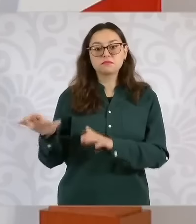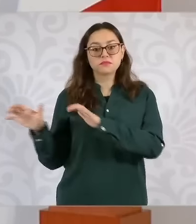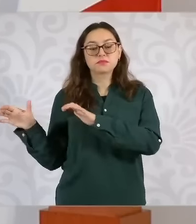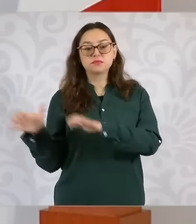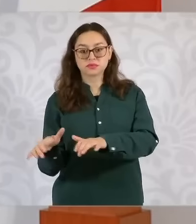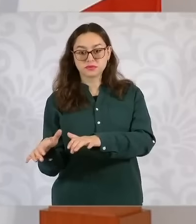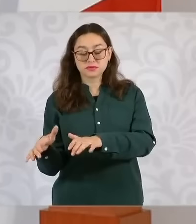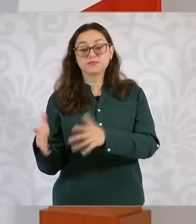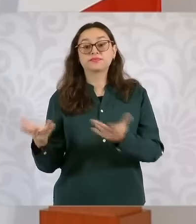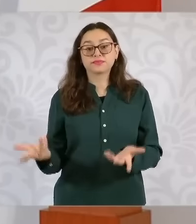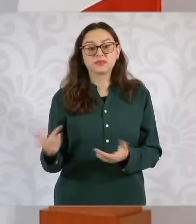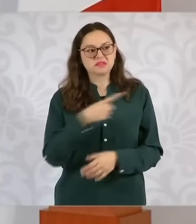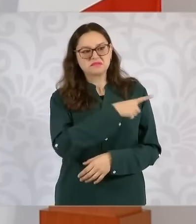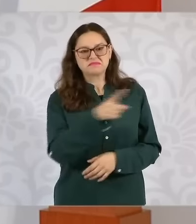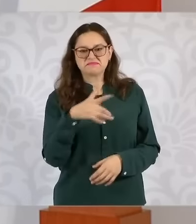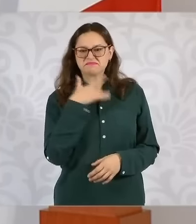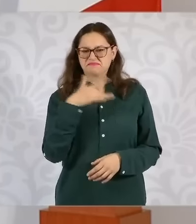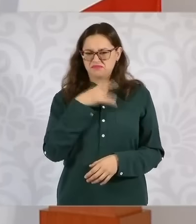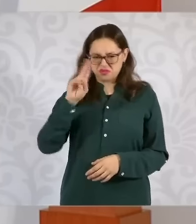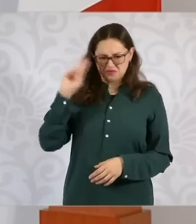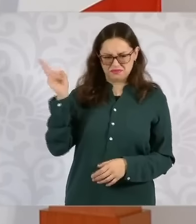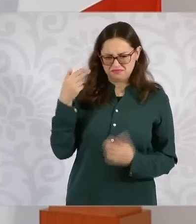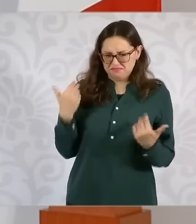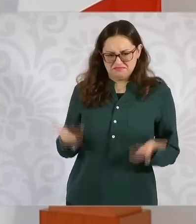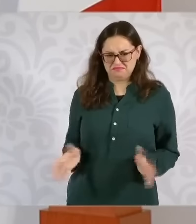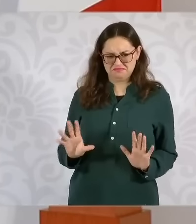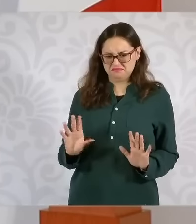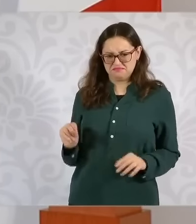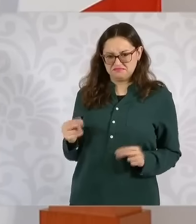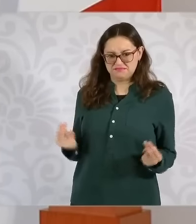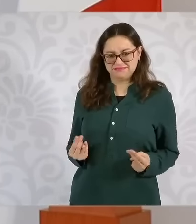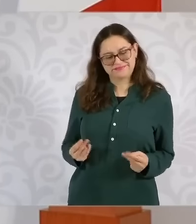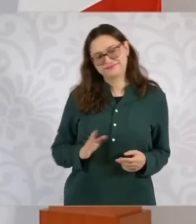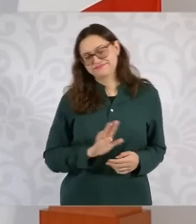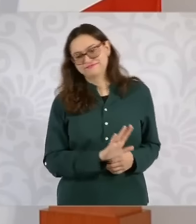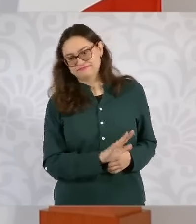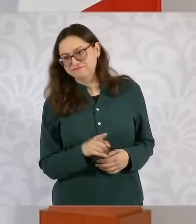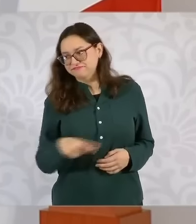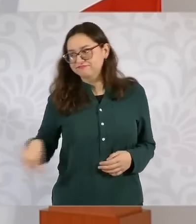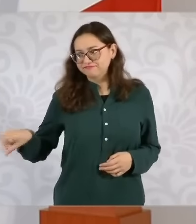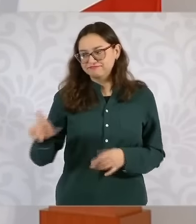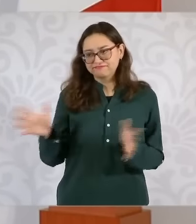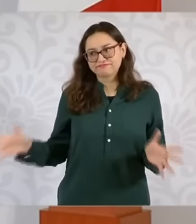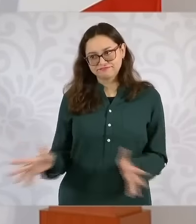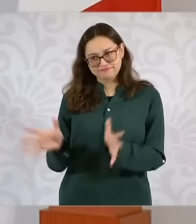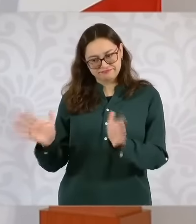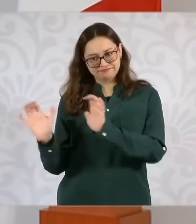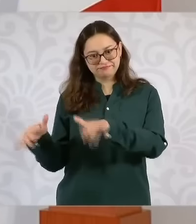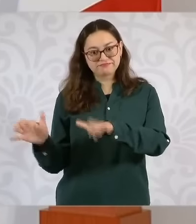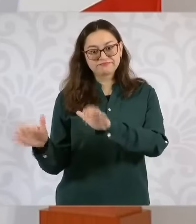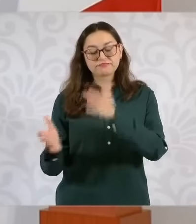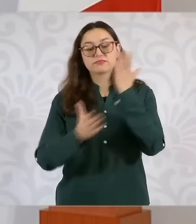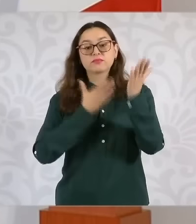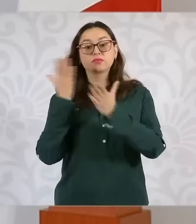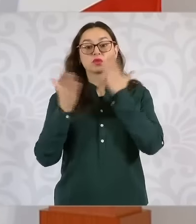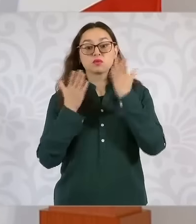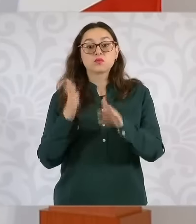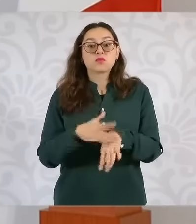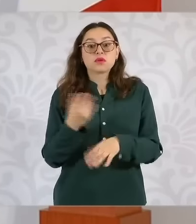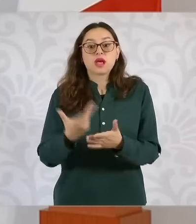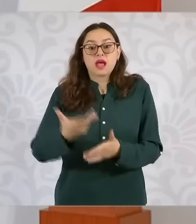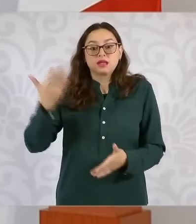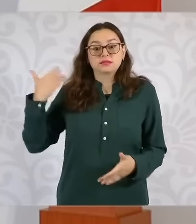destinado fundamentalmente a recibir a aspirantes a estudiar en la educación superior que hubieran sido rechazados